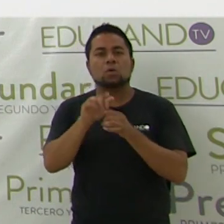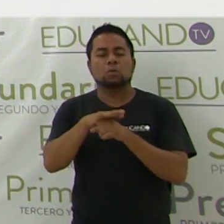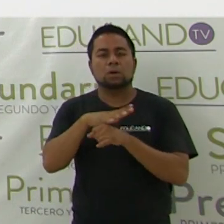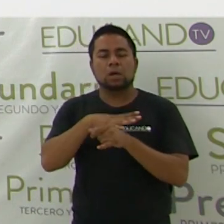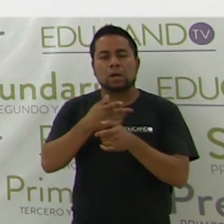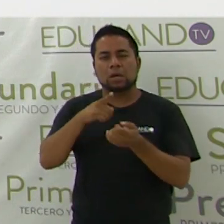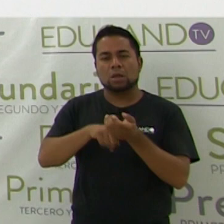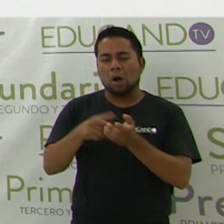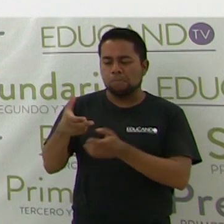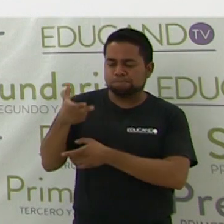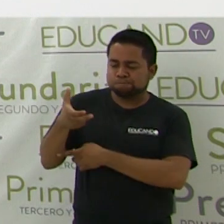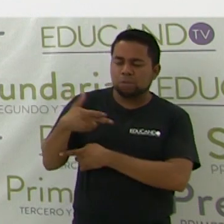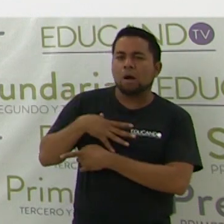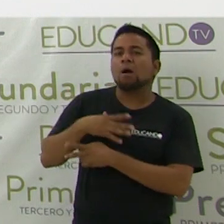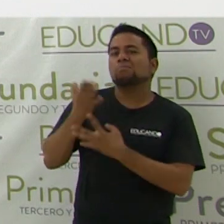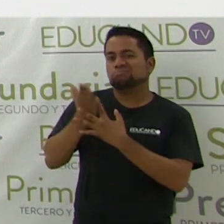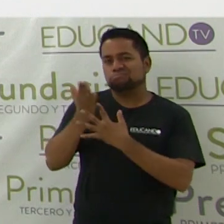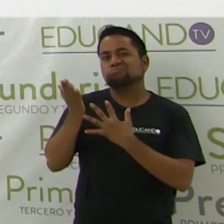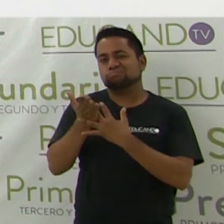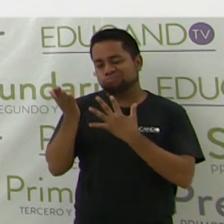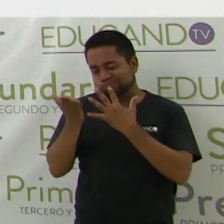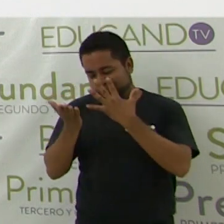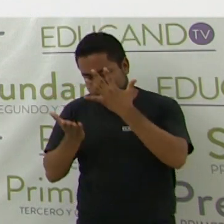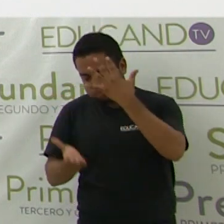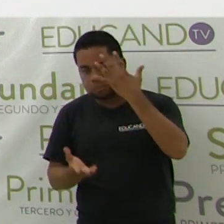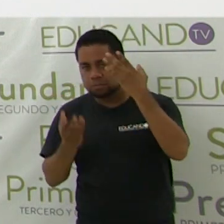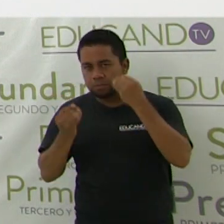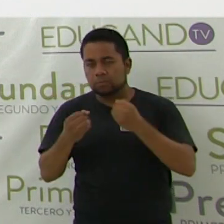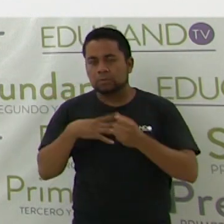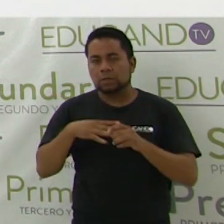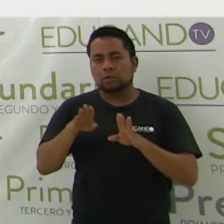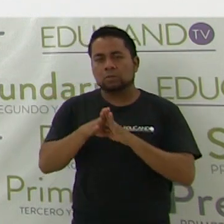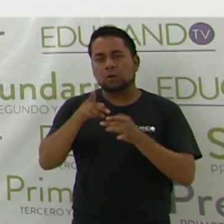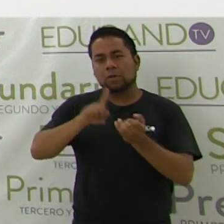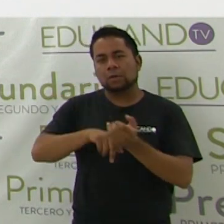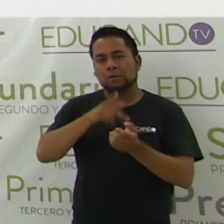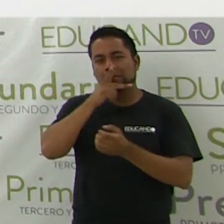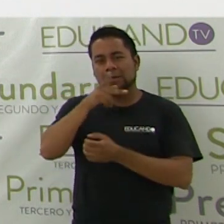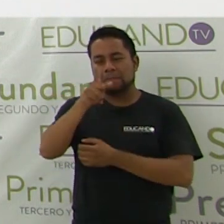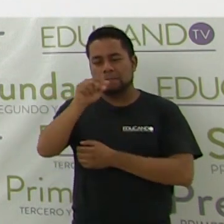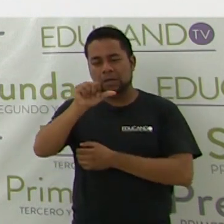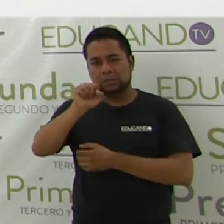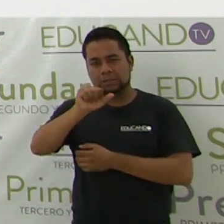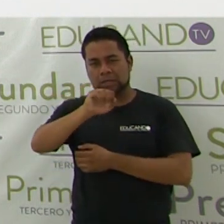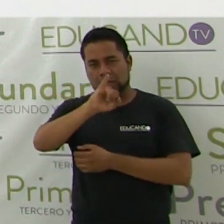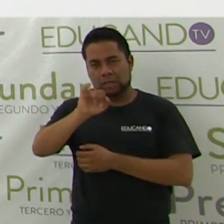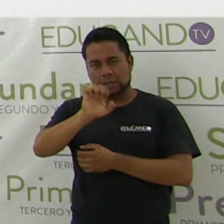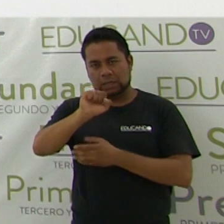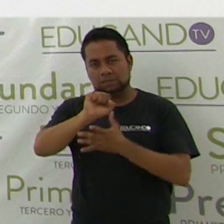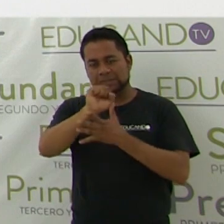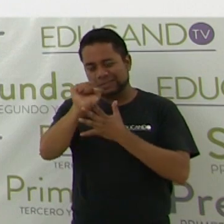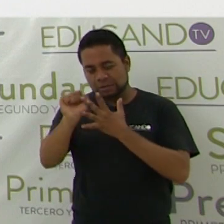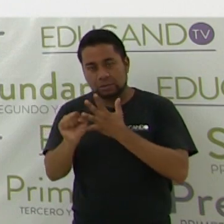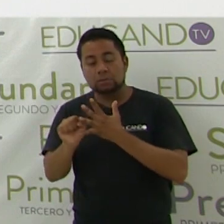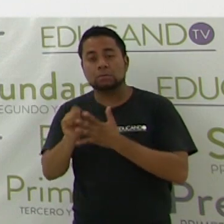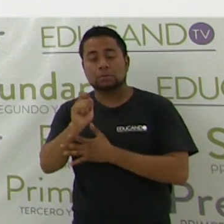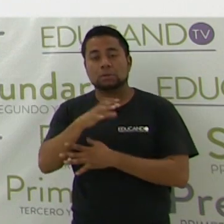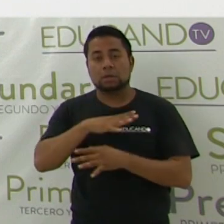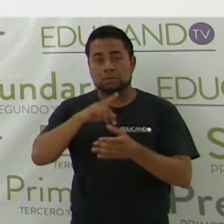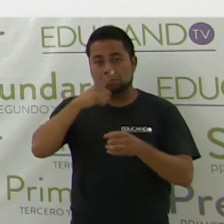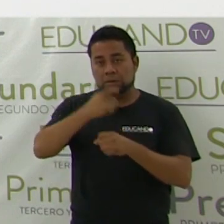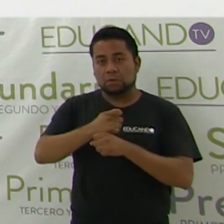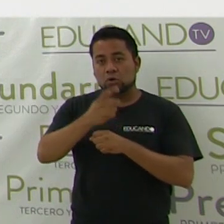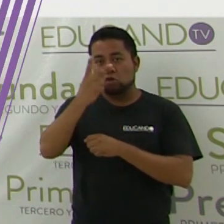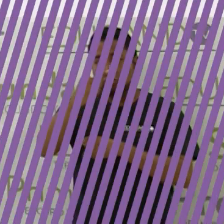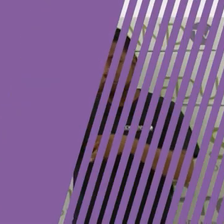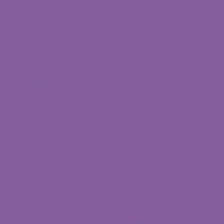por su grosor, tiene muchos capítulos y está dividido en pasajes. Primero está dividido en dos